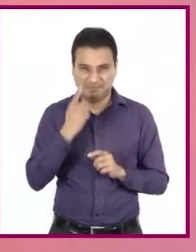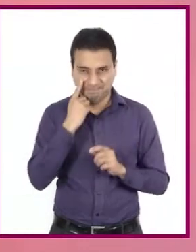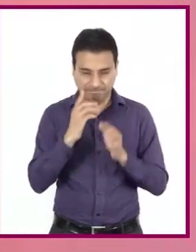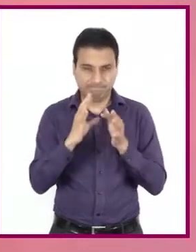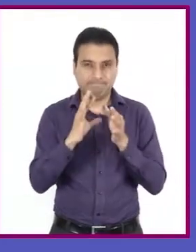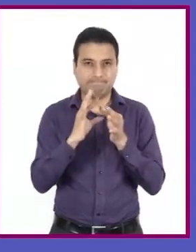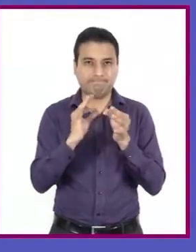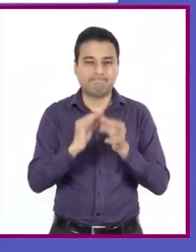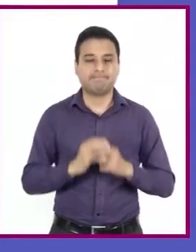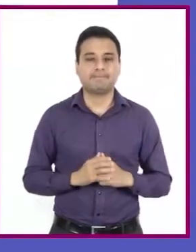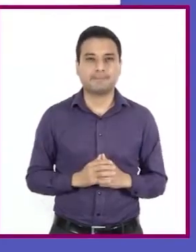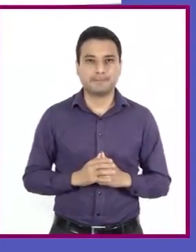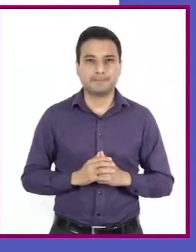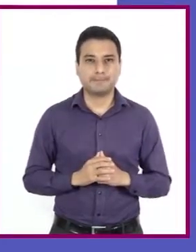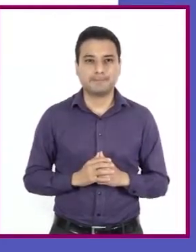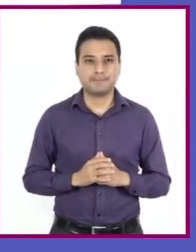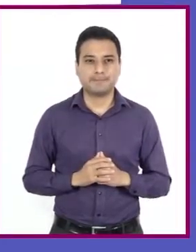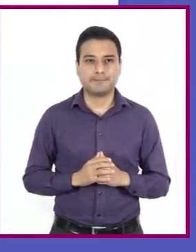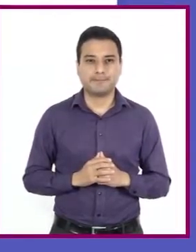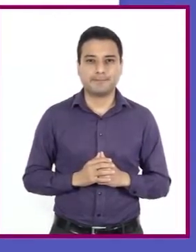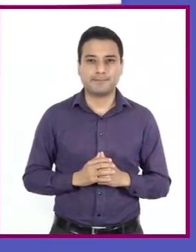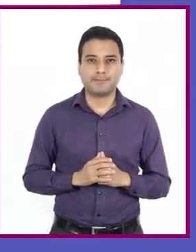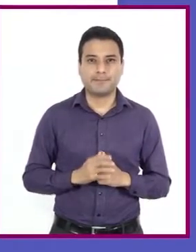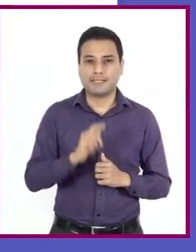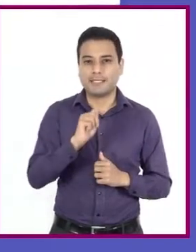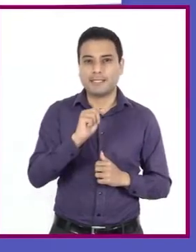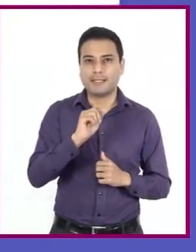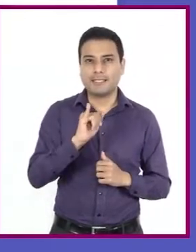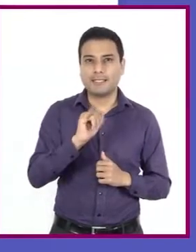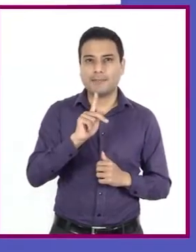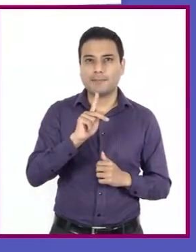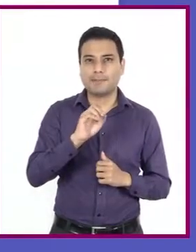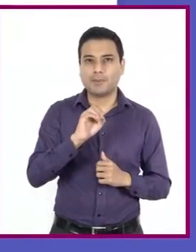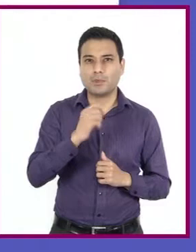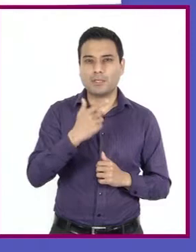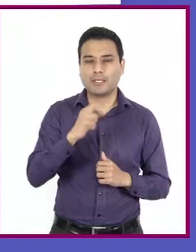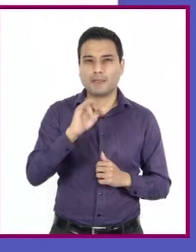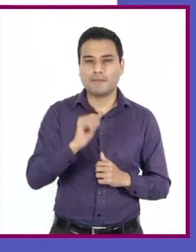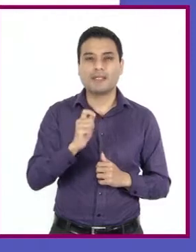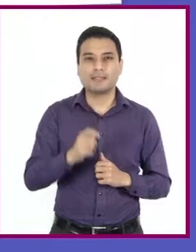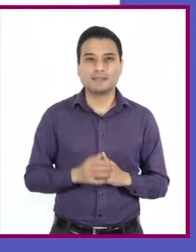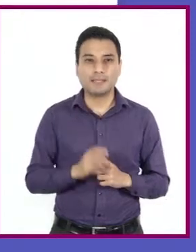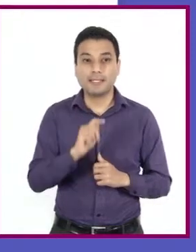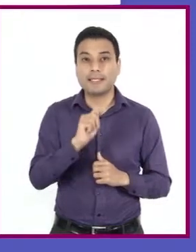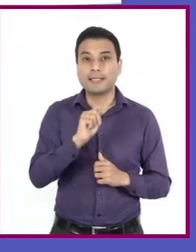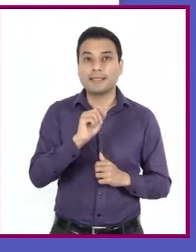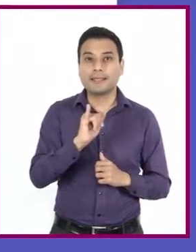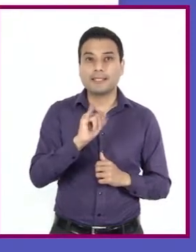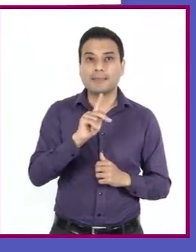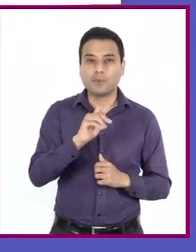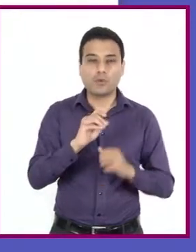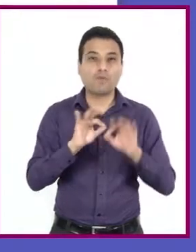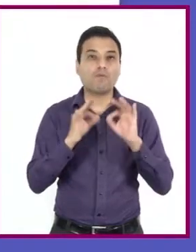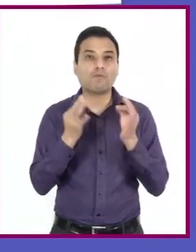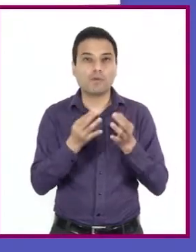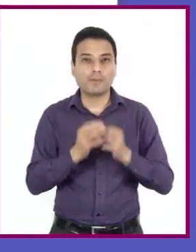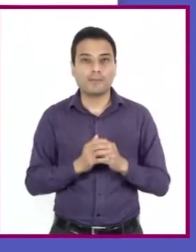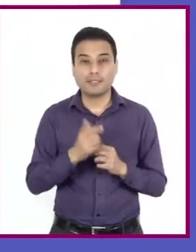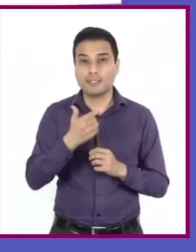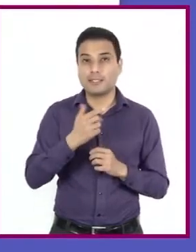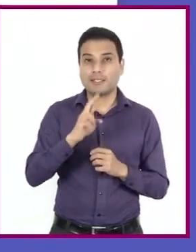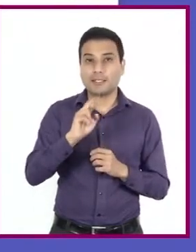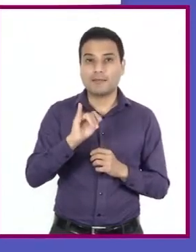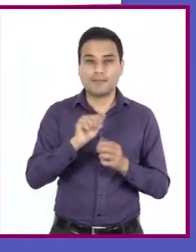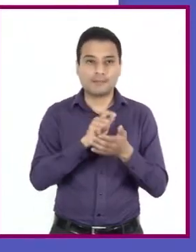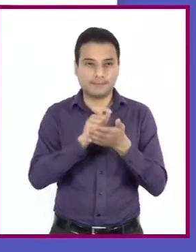siguientes conceptos. Tipografía viene del griego tifos, que significa forma, y grafía, que significa escritura.